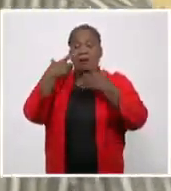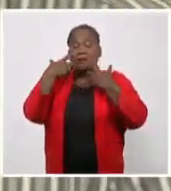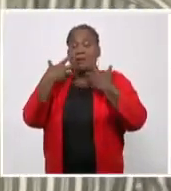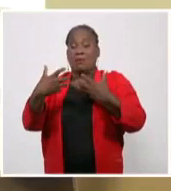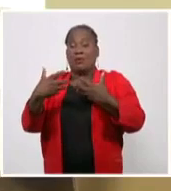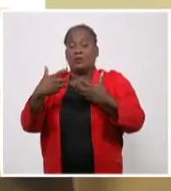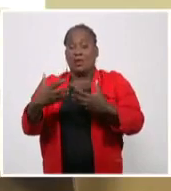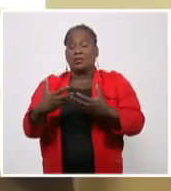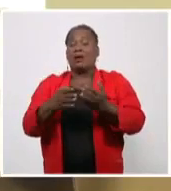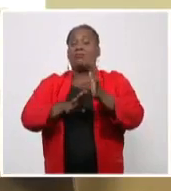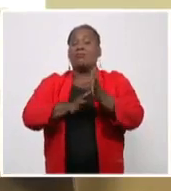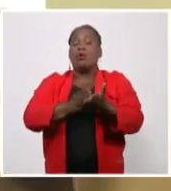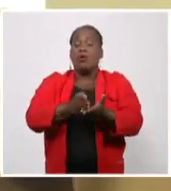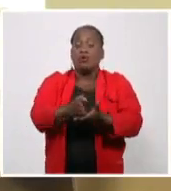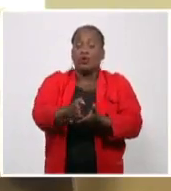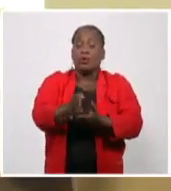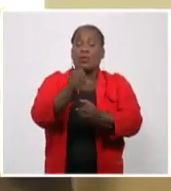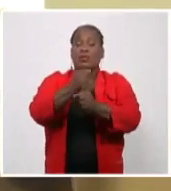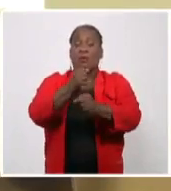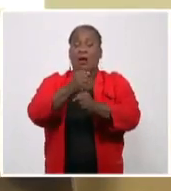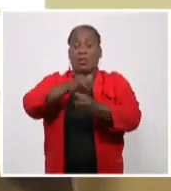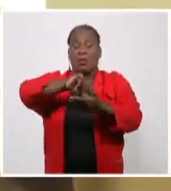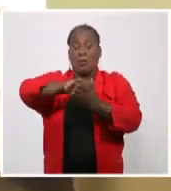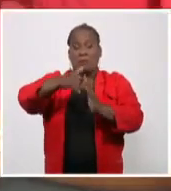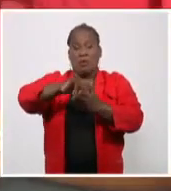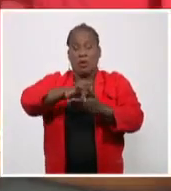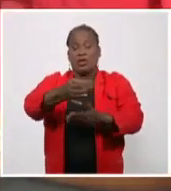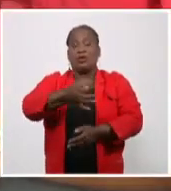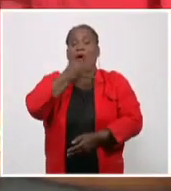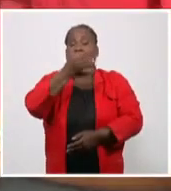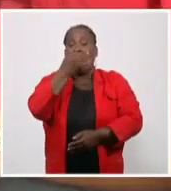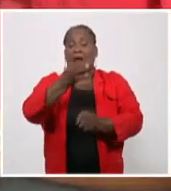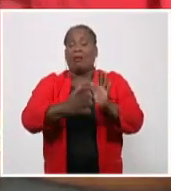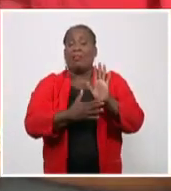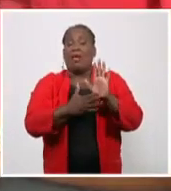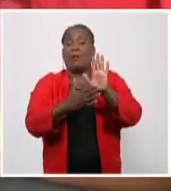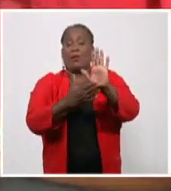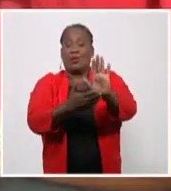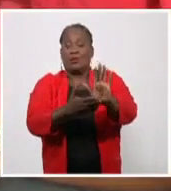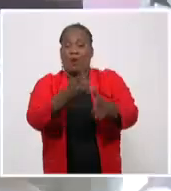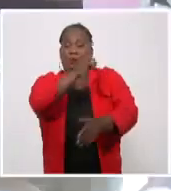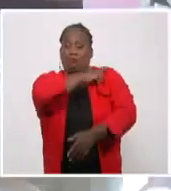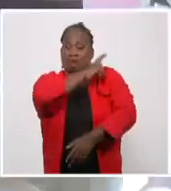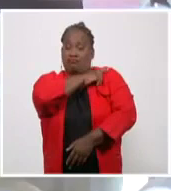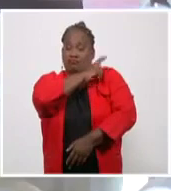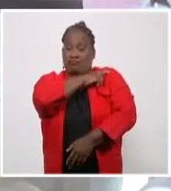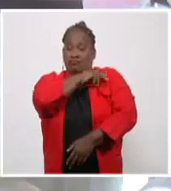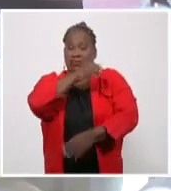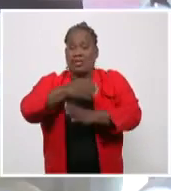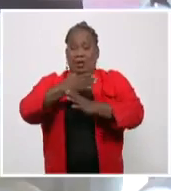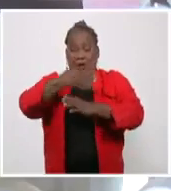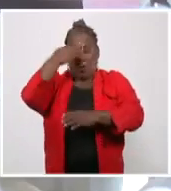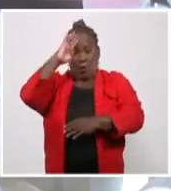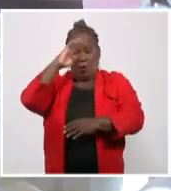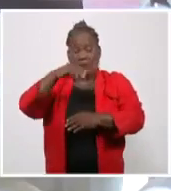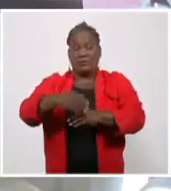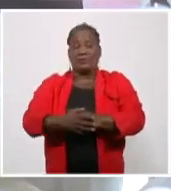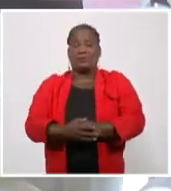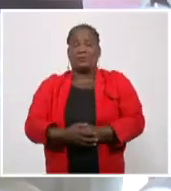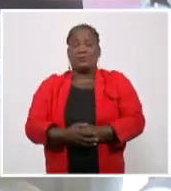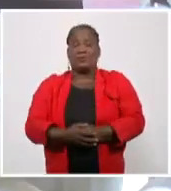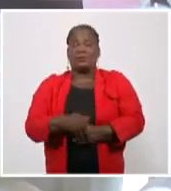proyecto científico fue expuesto por directivos de salud pública ante colegas de Guantánamo. Estamos compartiendo